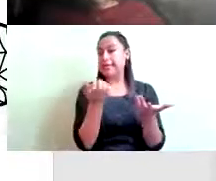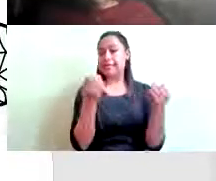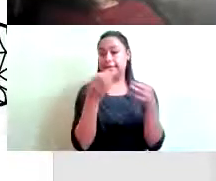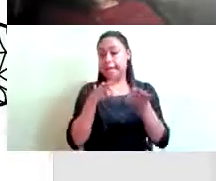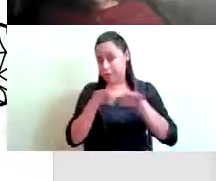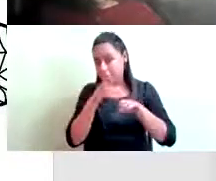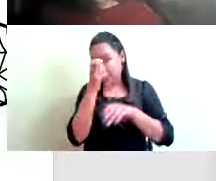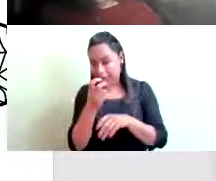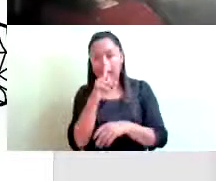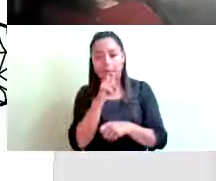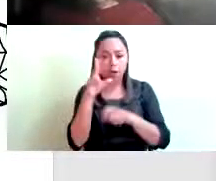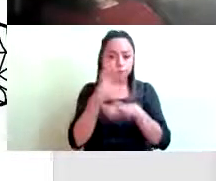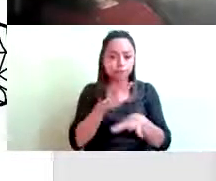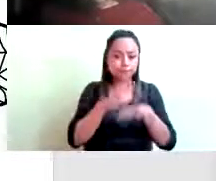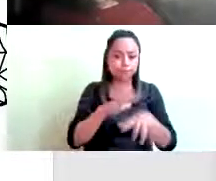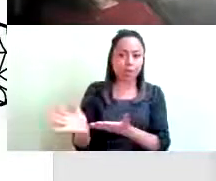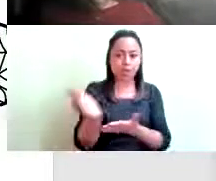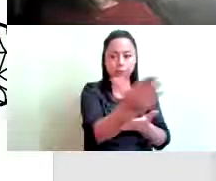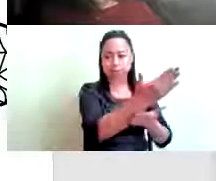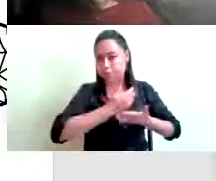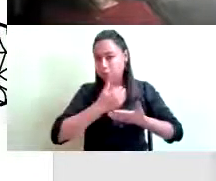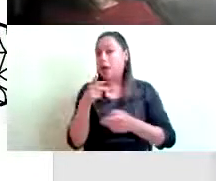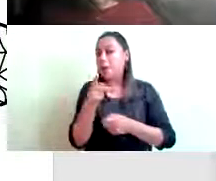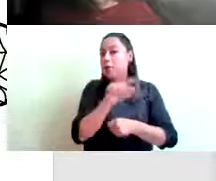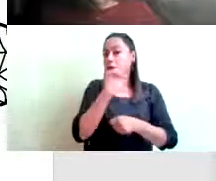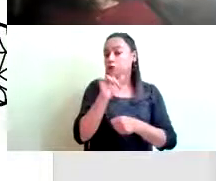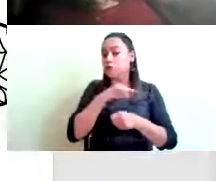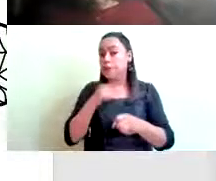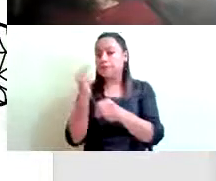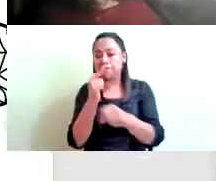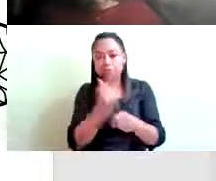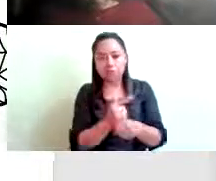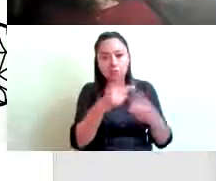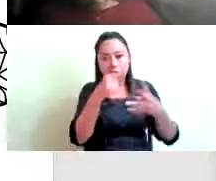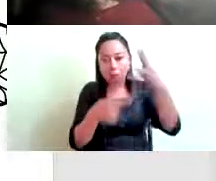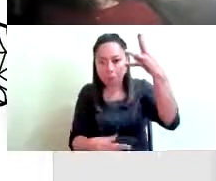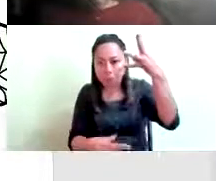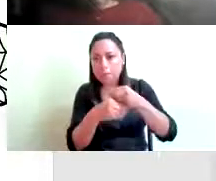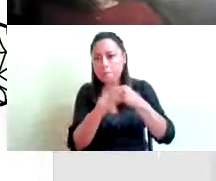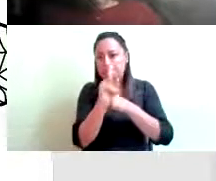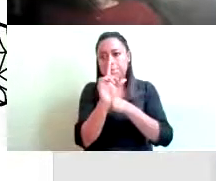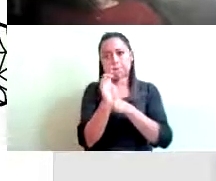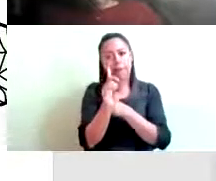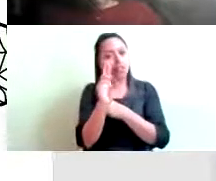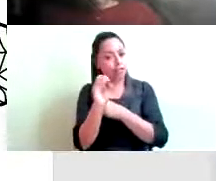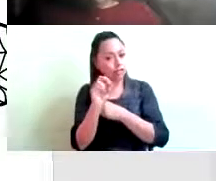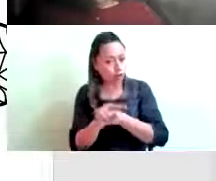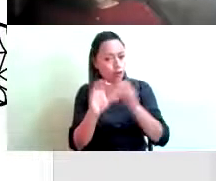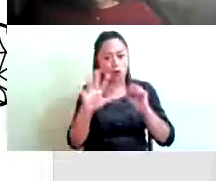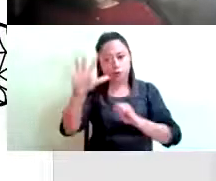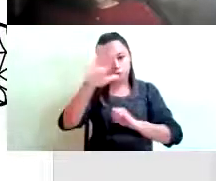lluvia, pero cuando nos vamos a qué hay ahí, pues ni está el padrón, ni están los sectores que deberían